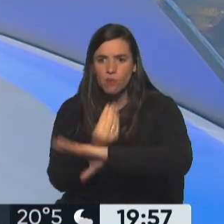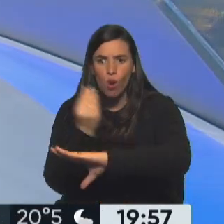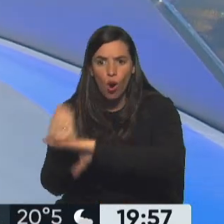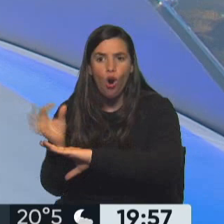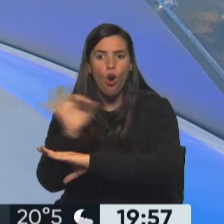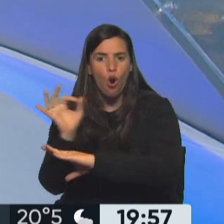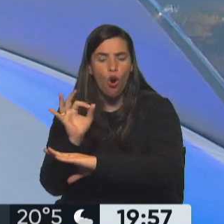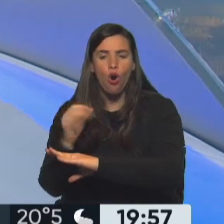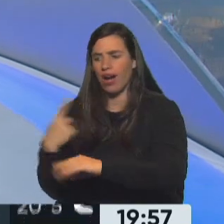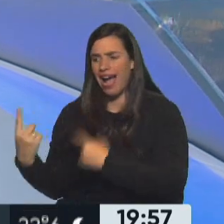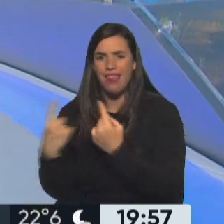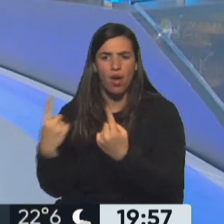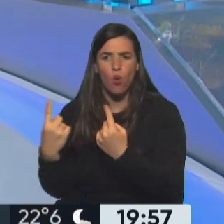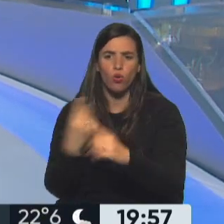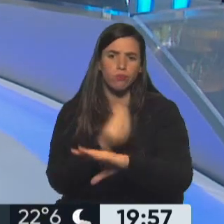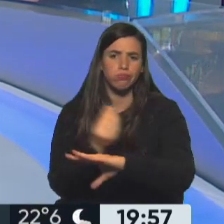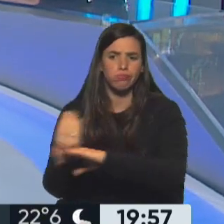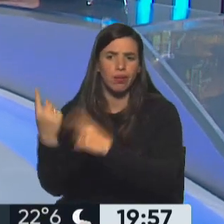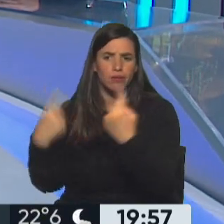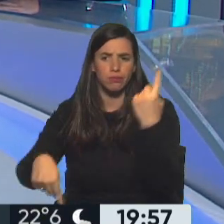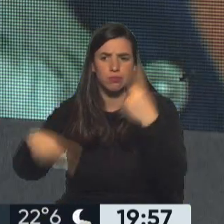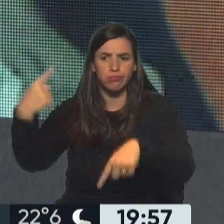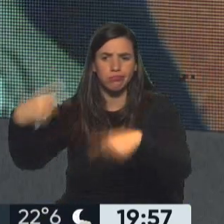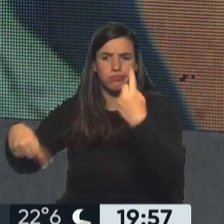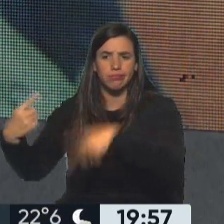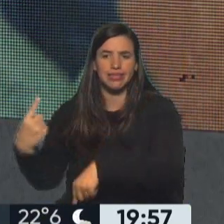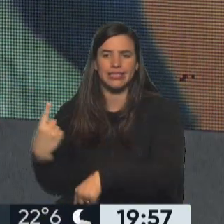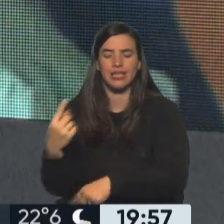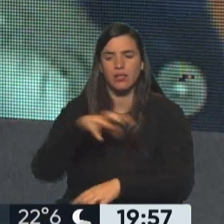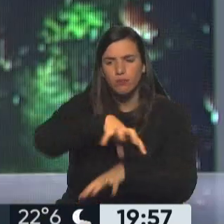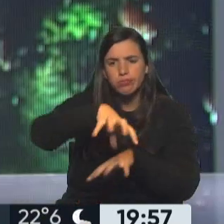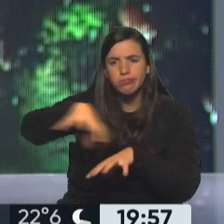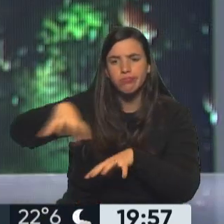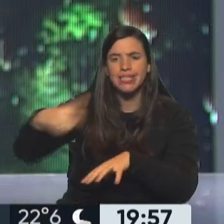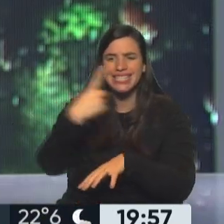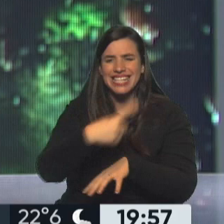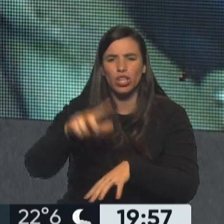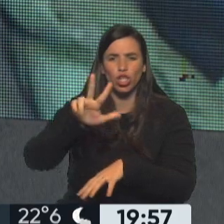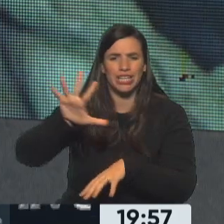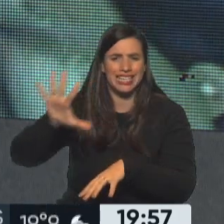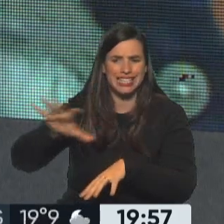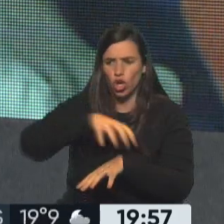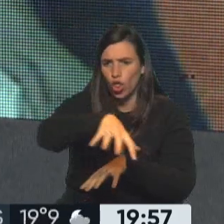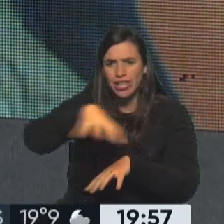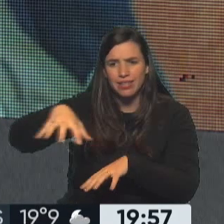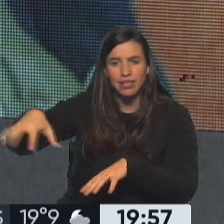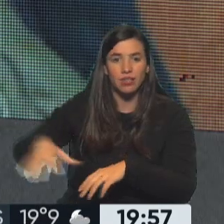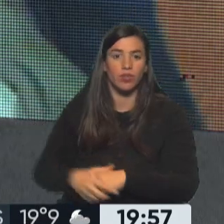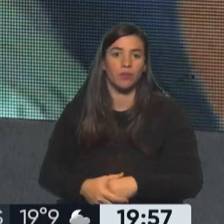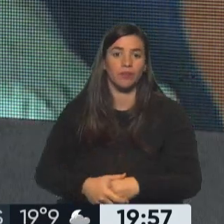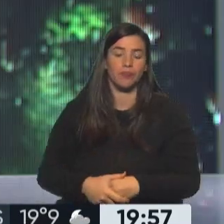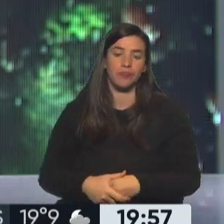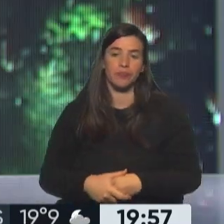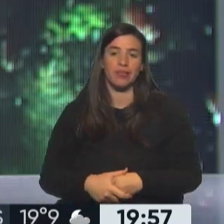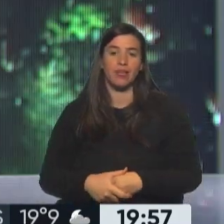su propia lista en los 135 distritos? Aparentemente. Parece que ese es el mensaje que enviaron desde el kirchnerismo a quienes quieren una paz.